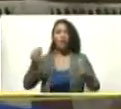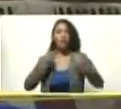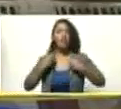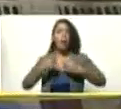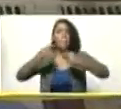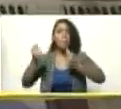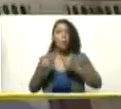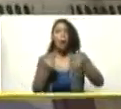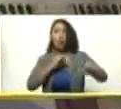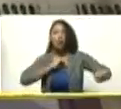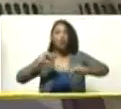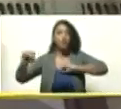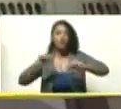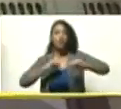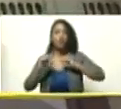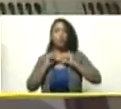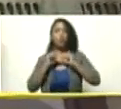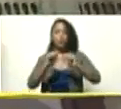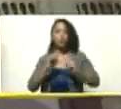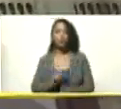activa, permanente.